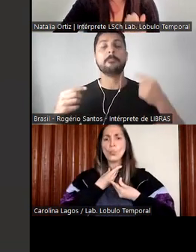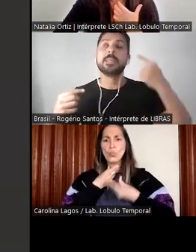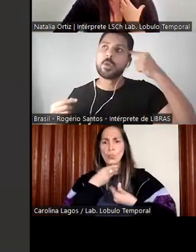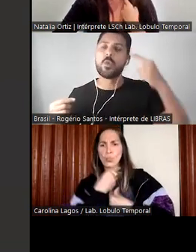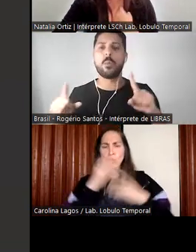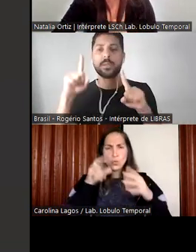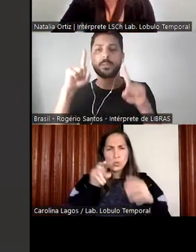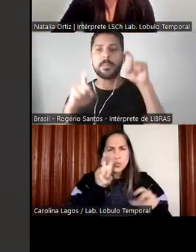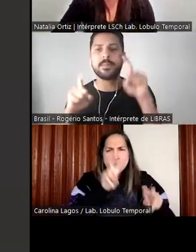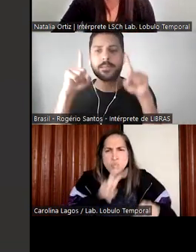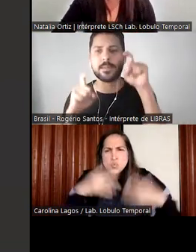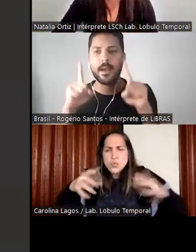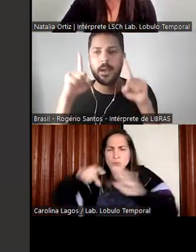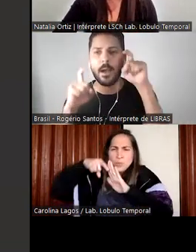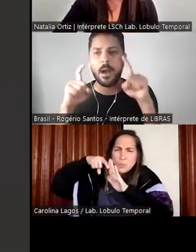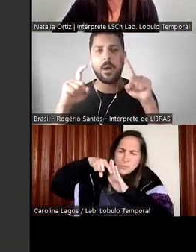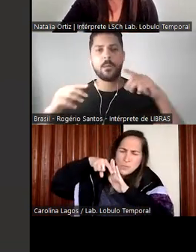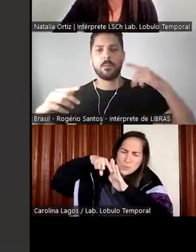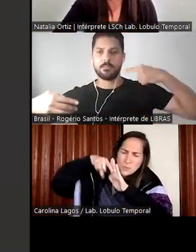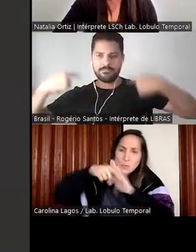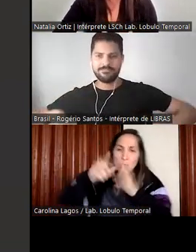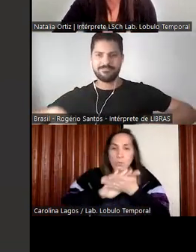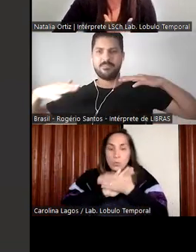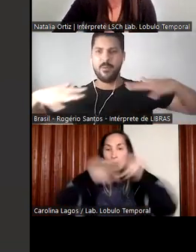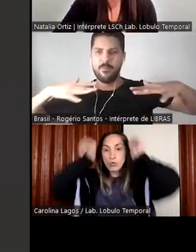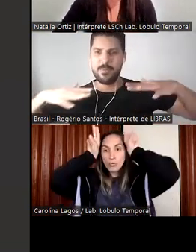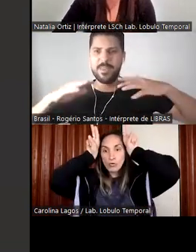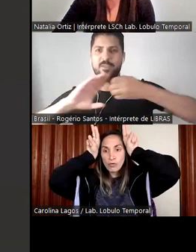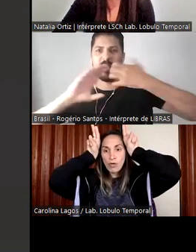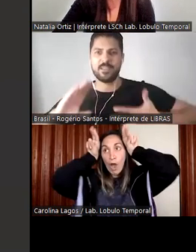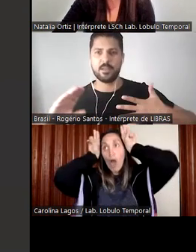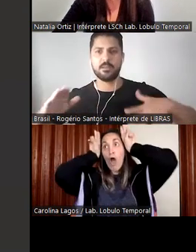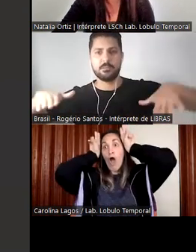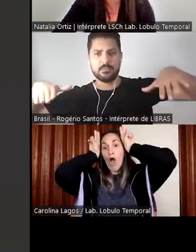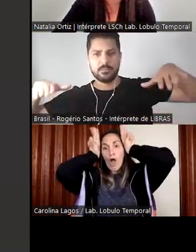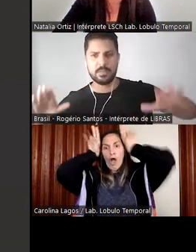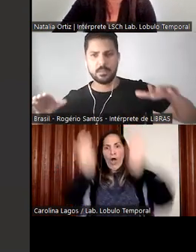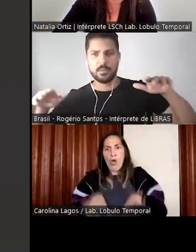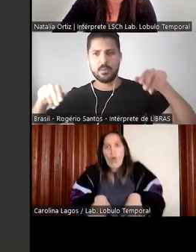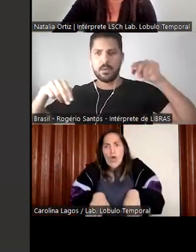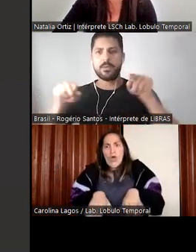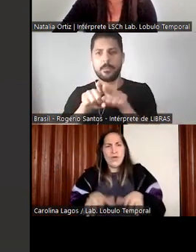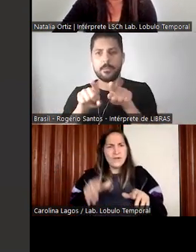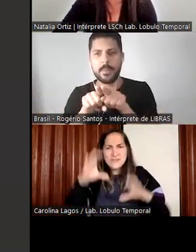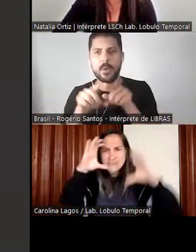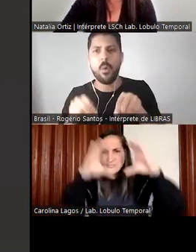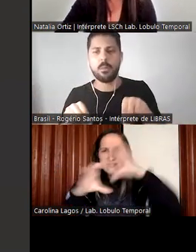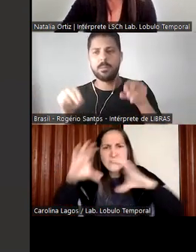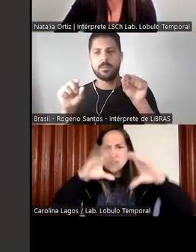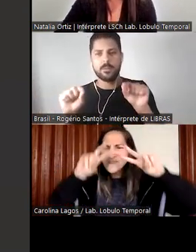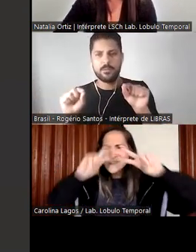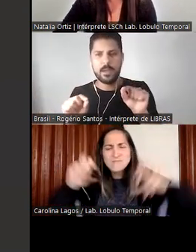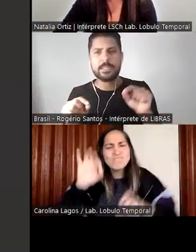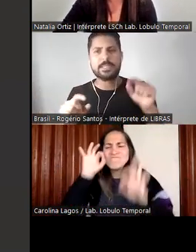ser las expresiones, los movimientos corporales, las características o los movimientos del cuello? Y ahí tuvimos que seguir investigando con mayor profundidad, por